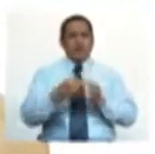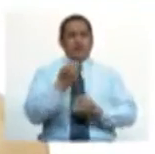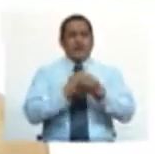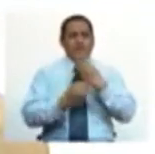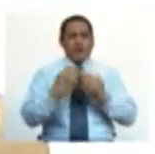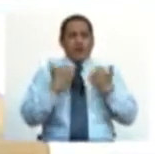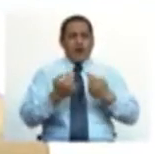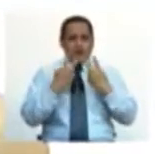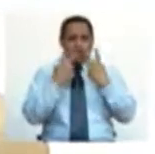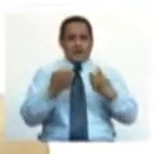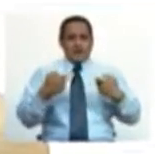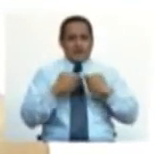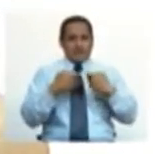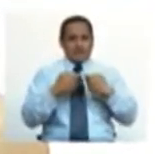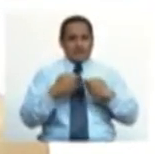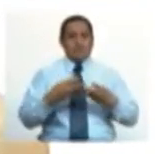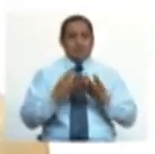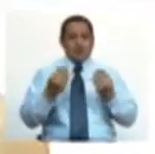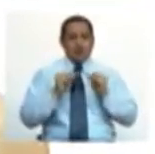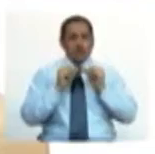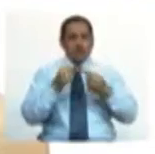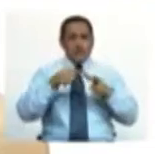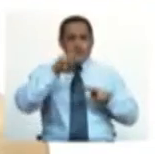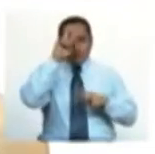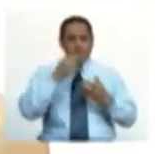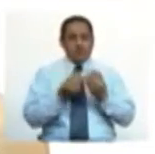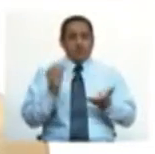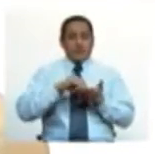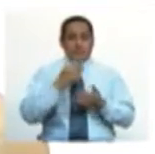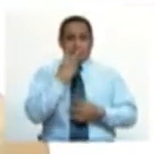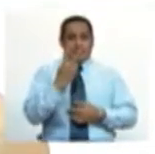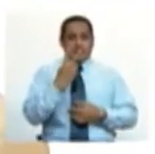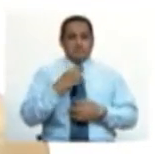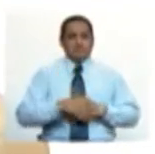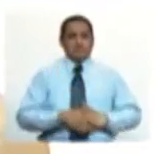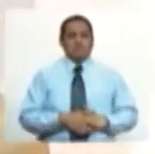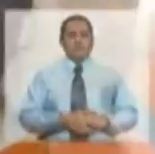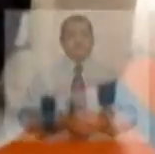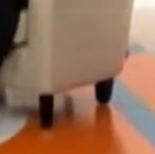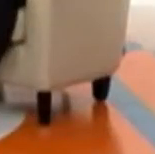pueden hacer llegar a nuestras cuentas en las redes sociales. Continúen TV Perú, mucho más que ver.